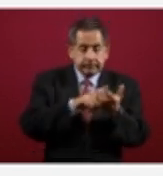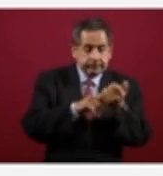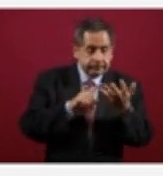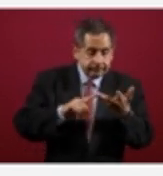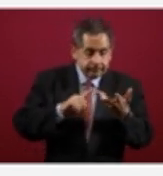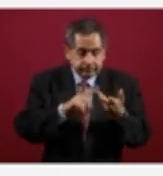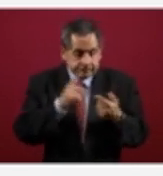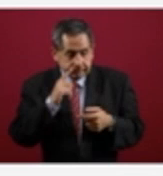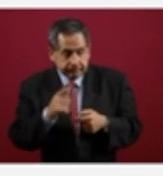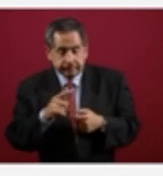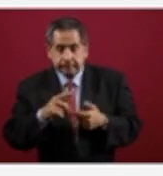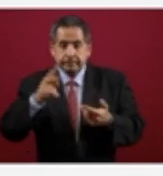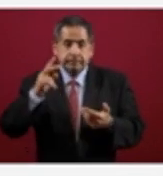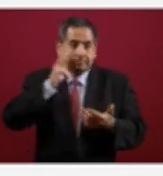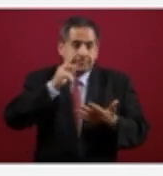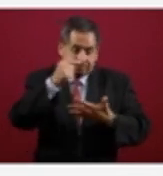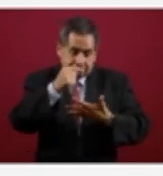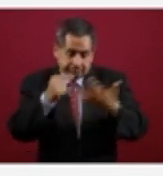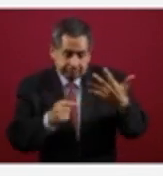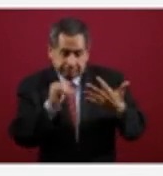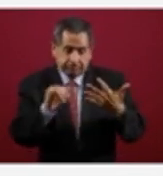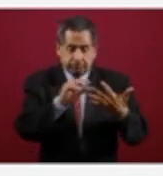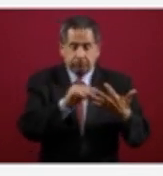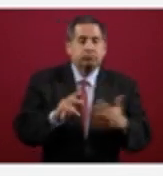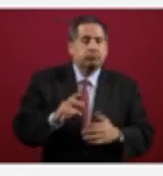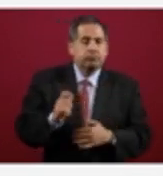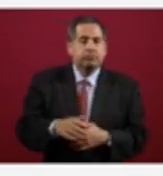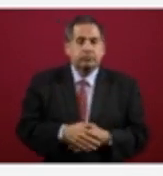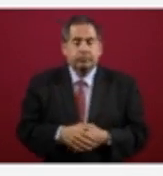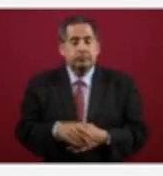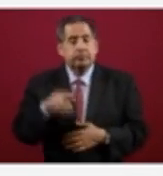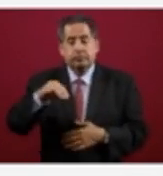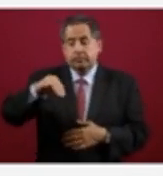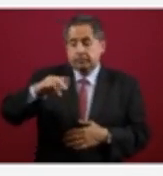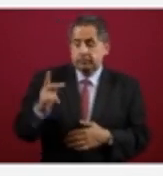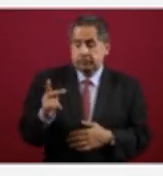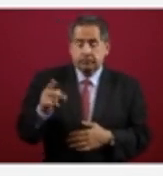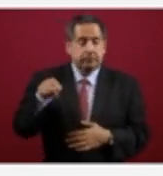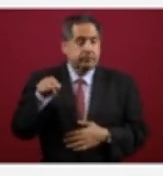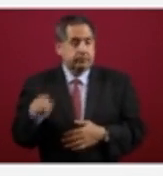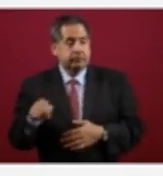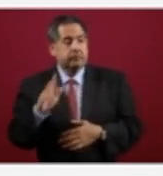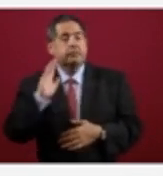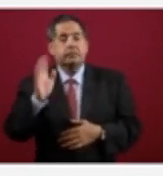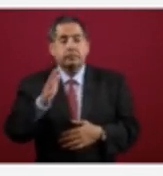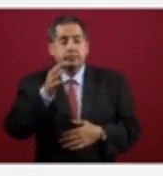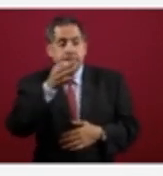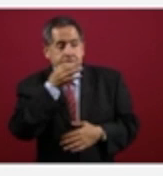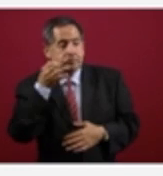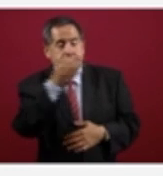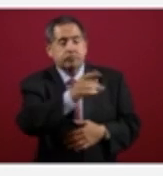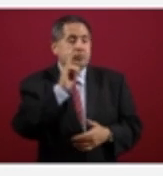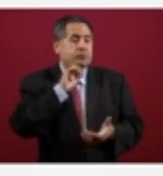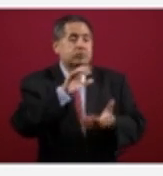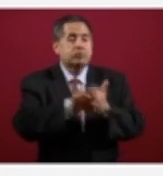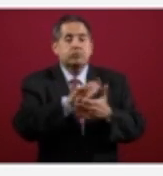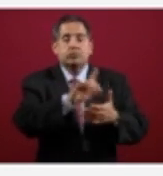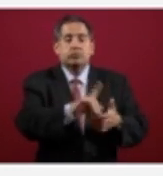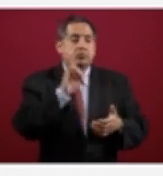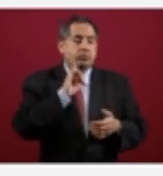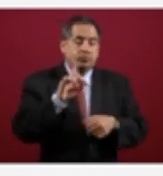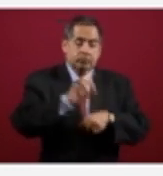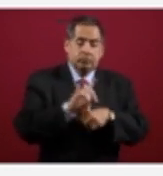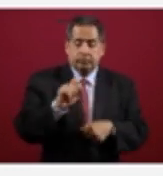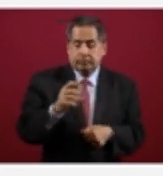ver si procede o no. ¿Qué es lo que omite el amparo? Que el Ministerio Público de la Federación notificó a la esposa el 23 de marzo